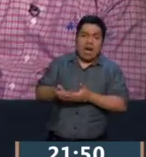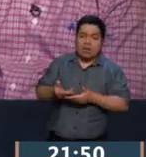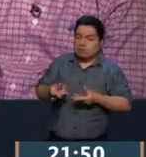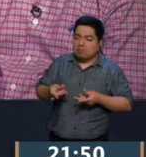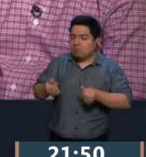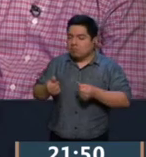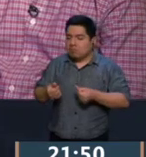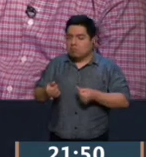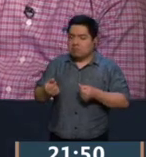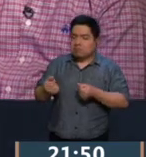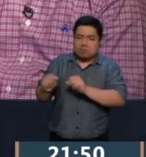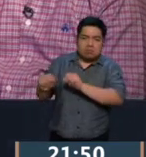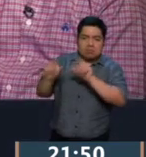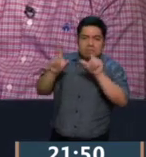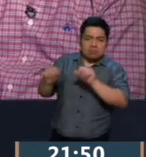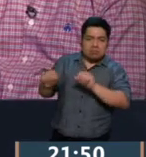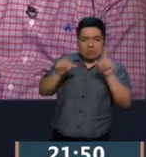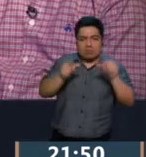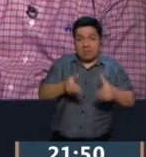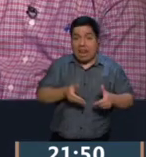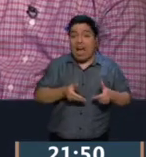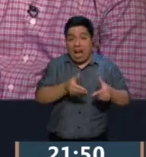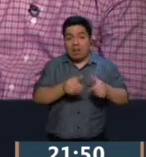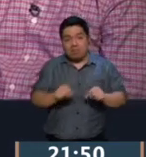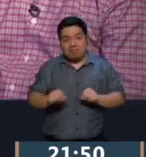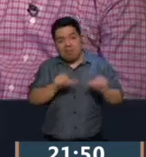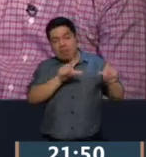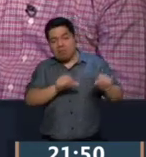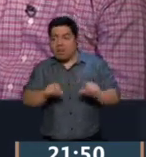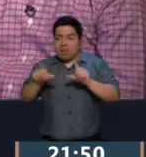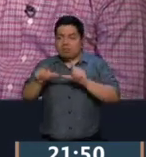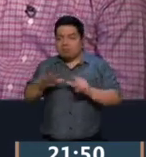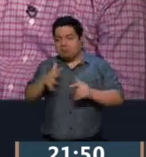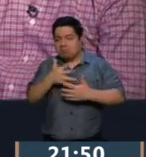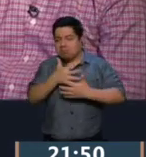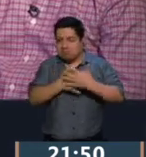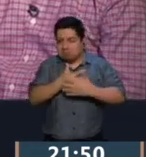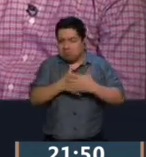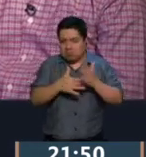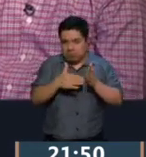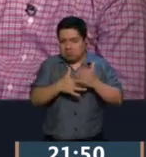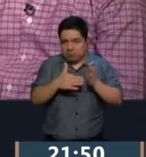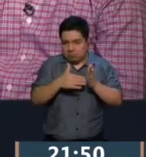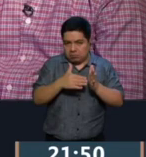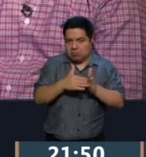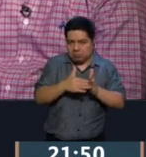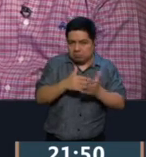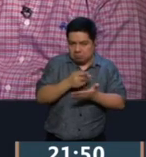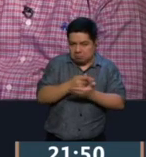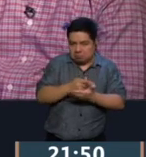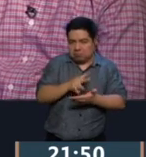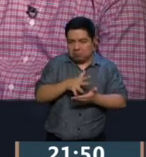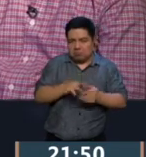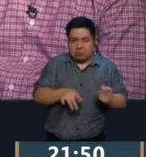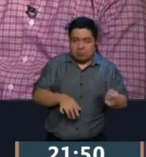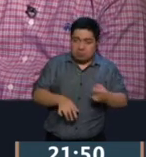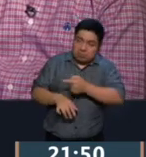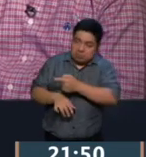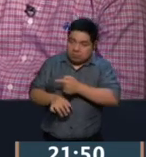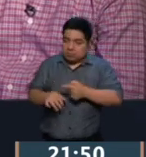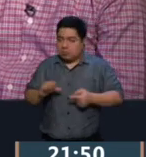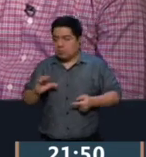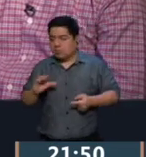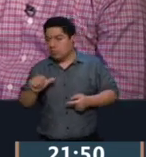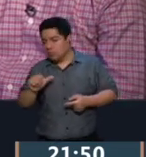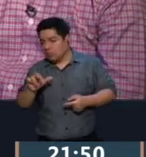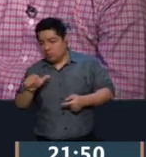en propaganda de calle está poco más de 15 millones de pesos. Pero la candidata de Morena